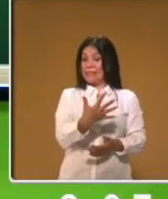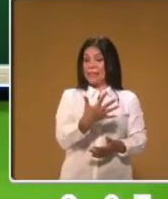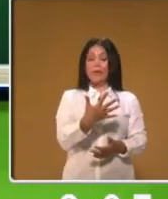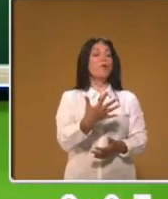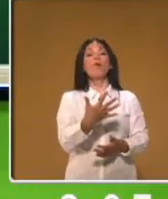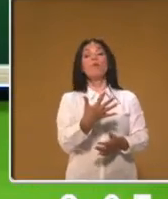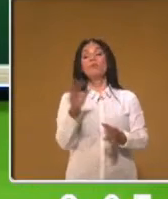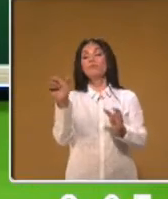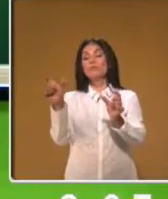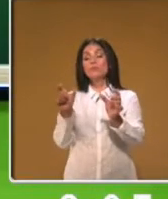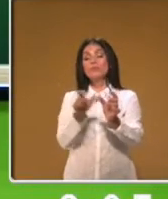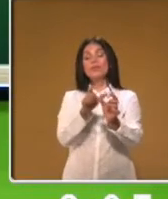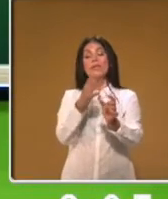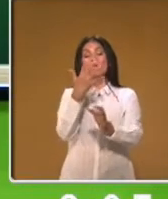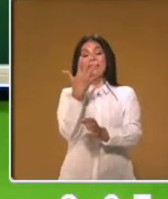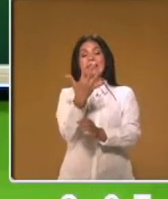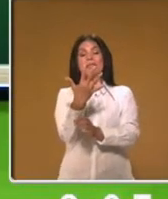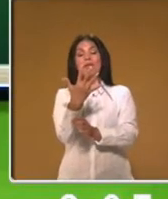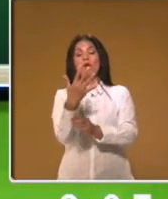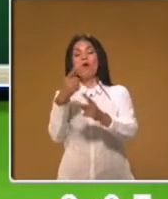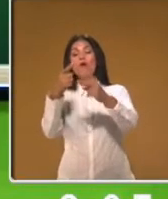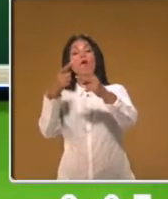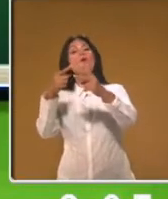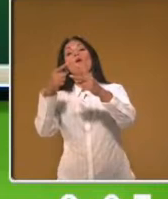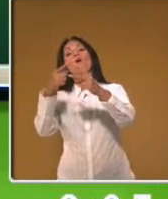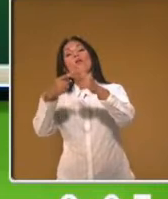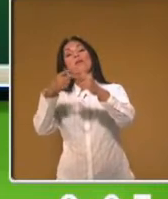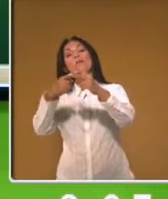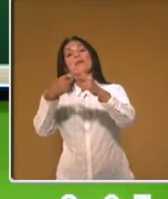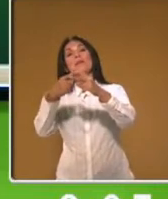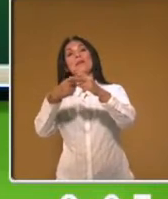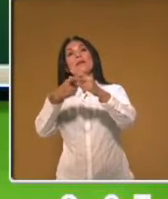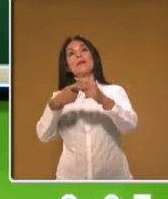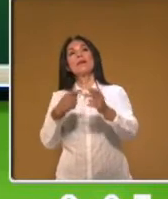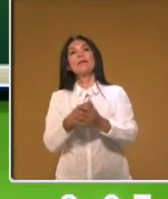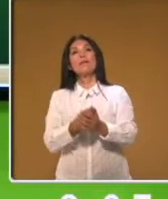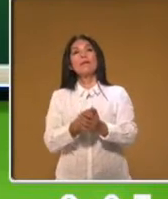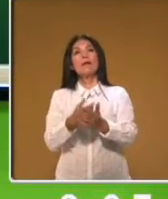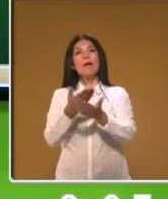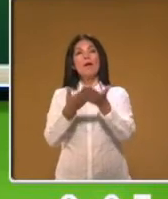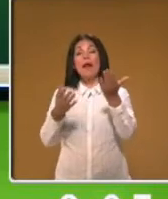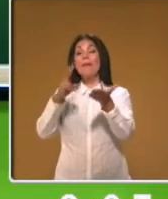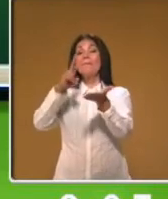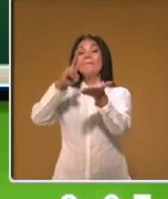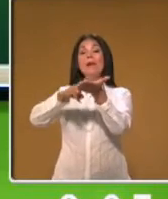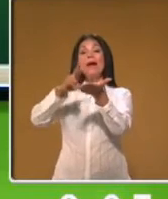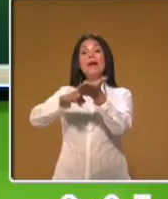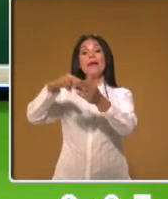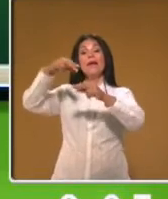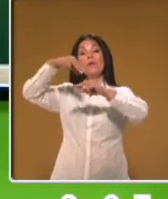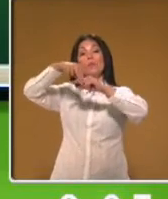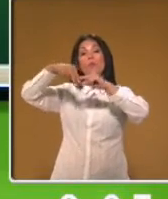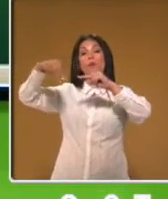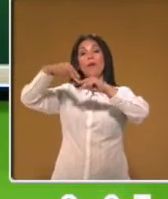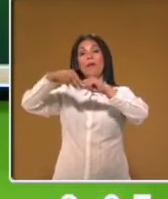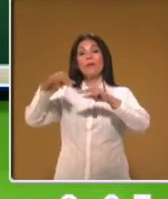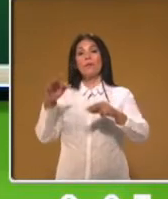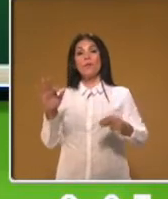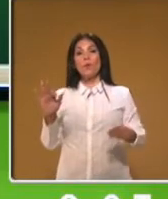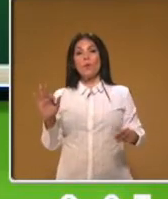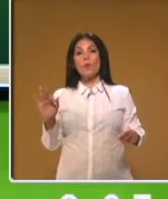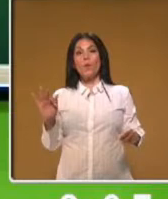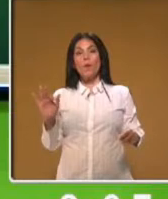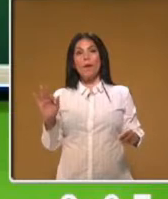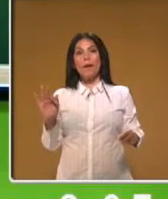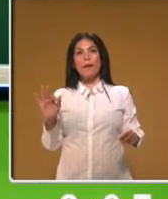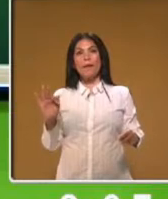derecho a dividir, por lo tanto, el boleto de entrada me va a valer 40 pesos. Hay una parte muy importante que